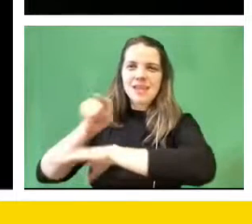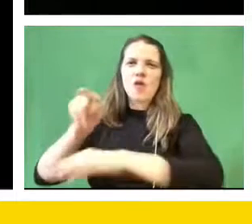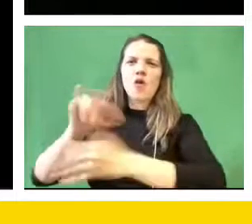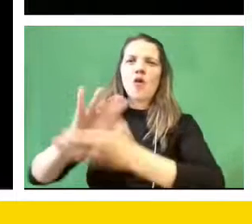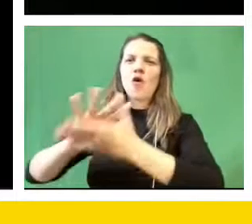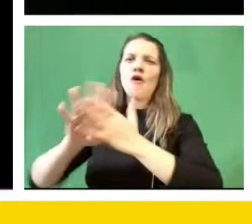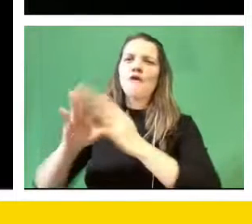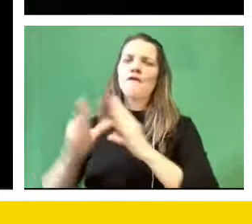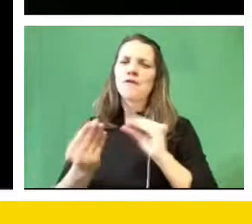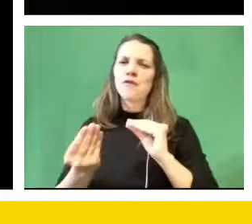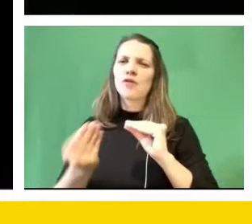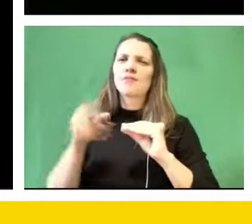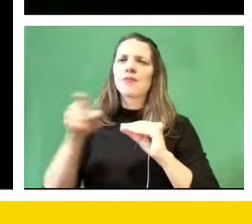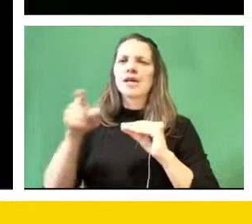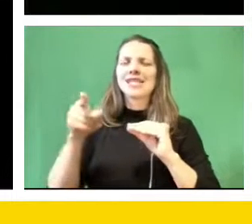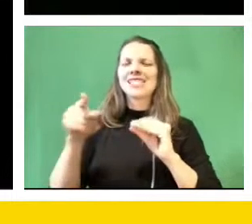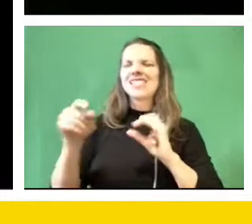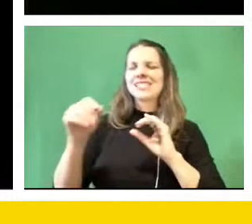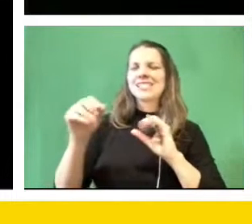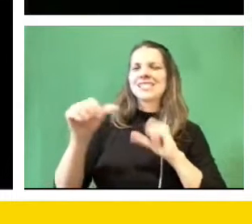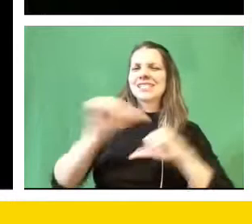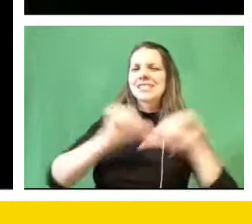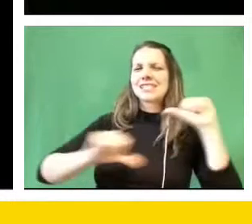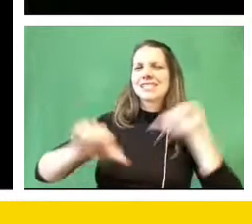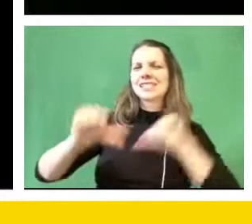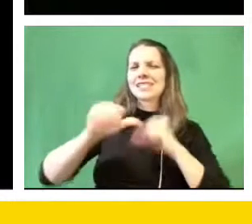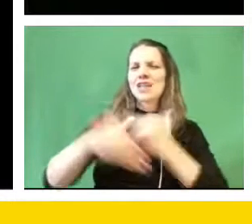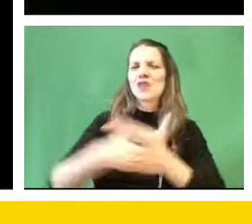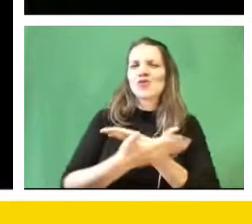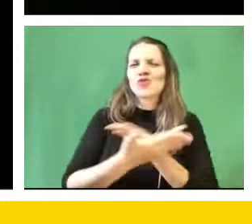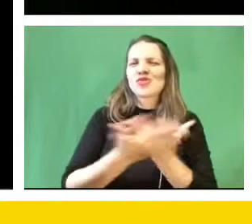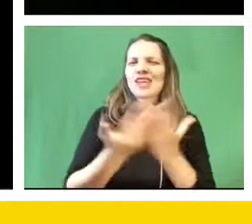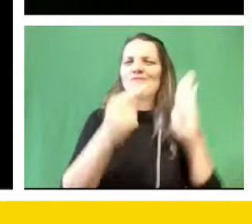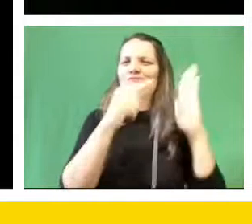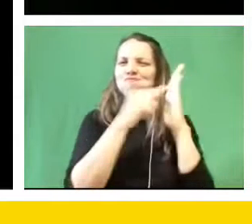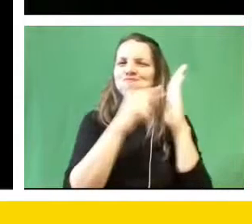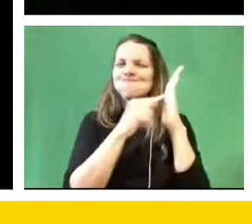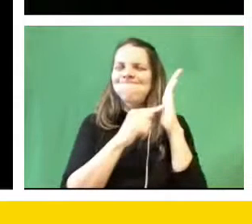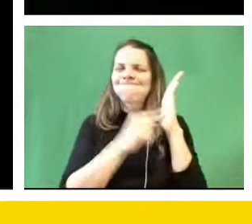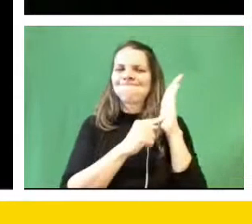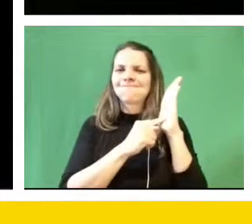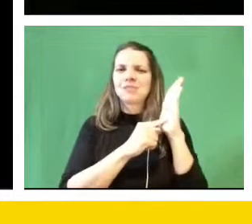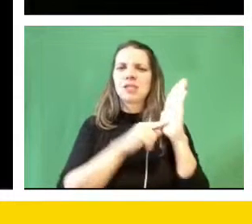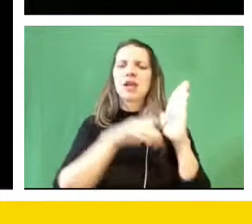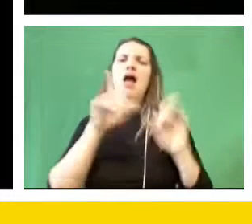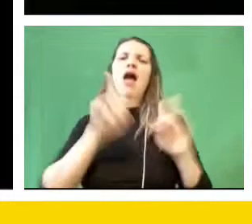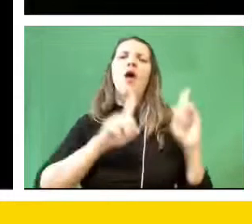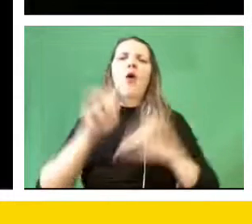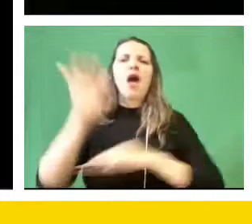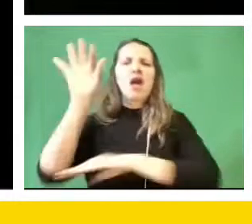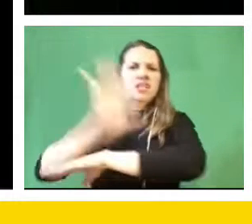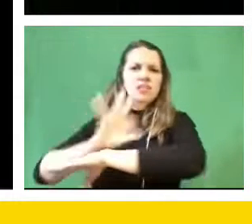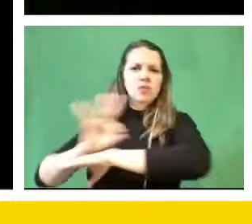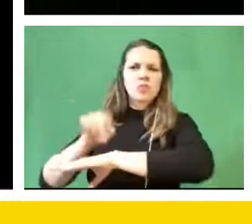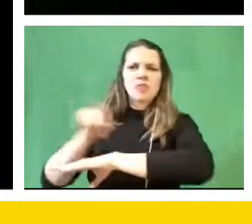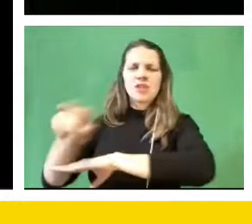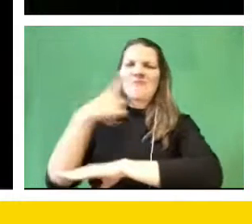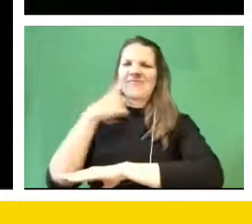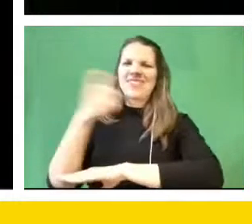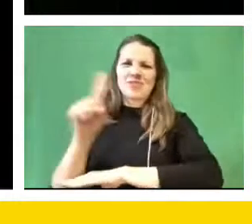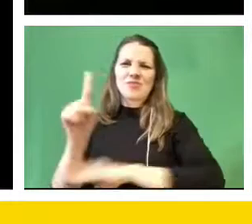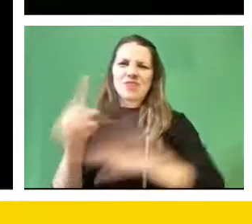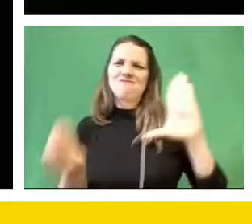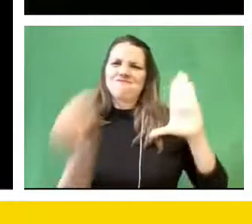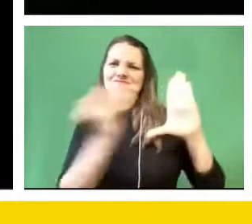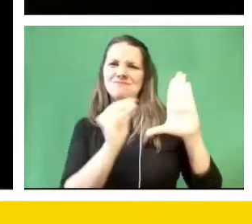las ciencias sociales, pero a nivel de la arquitectura no todos se han desarrollado ni se han tenido en cuenta. Entonces lo primero que se hizo